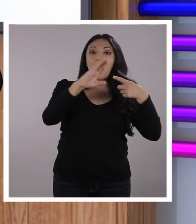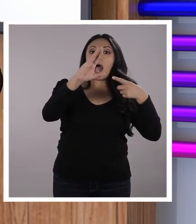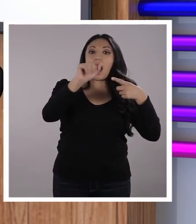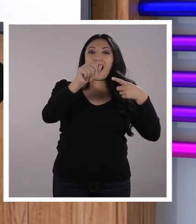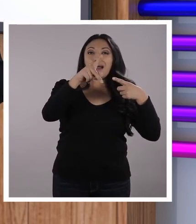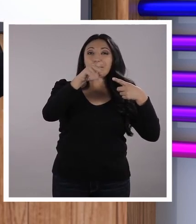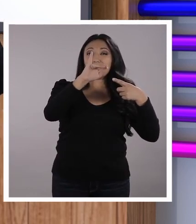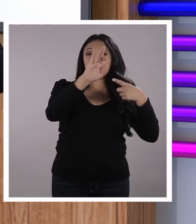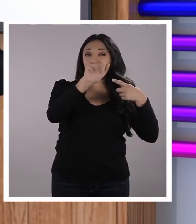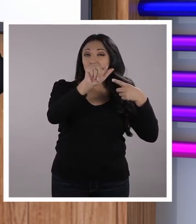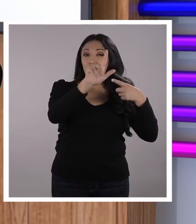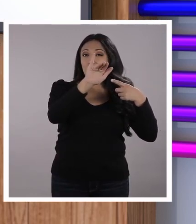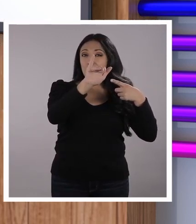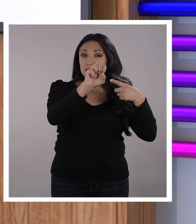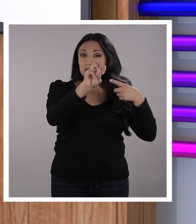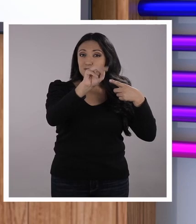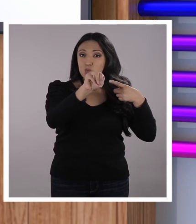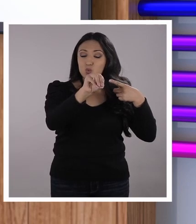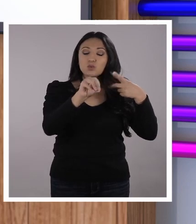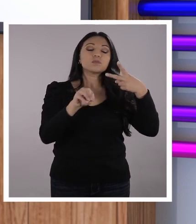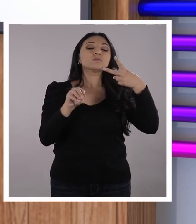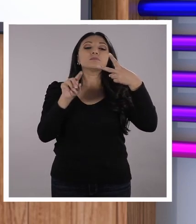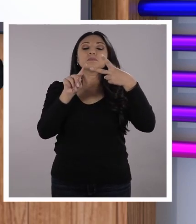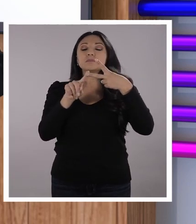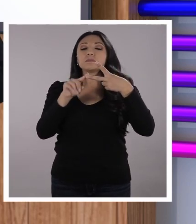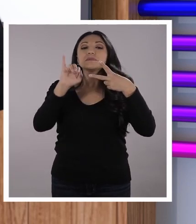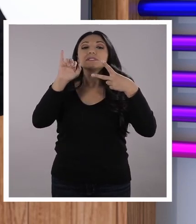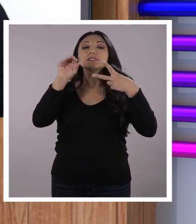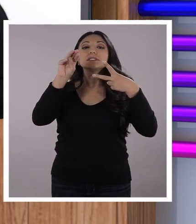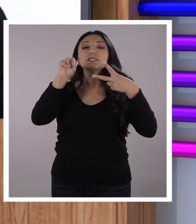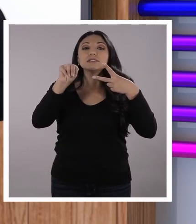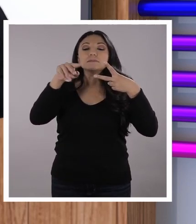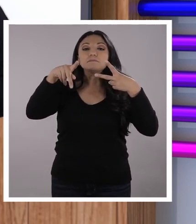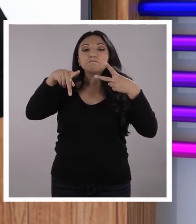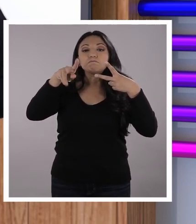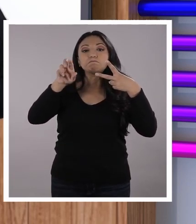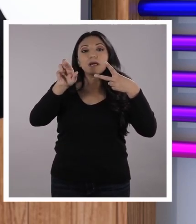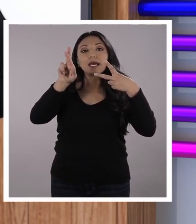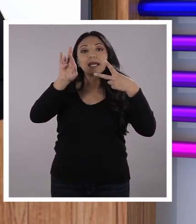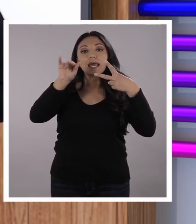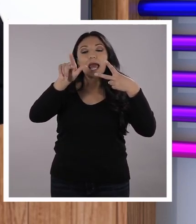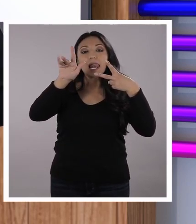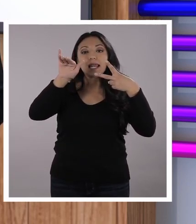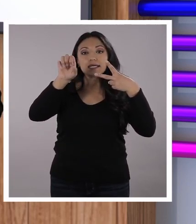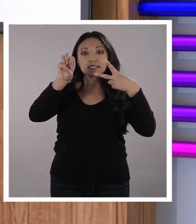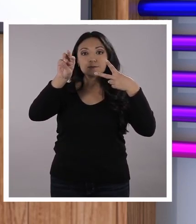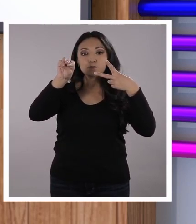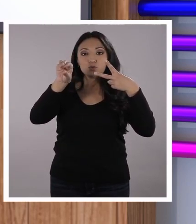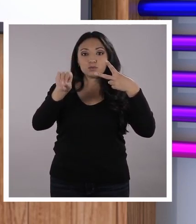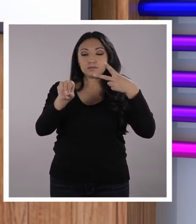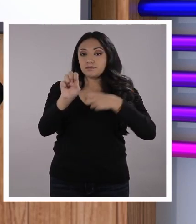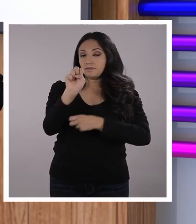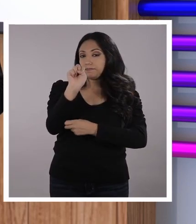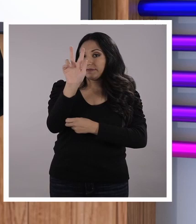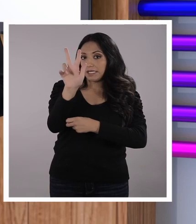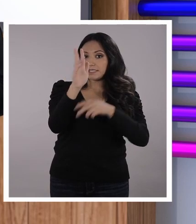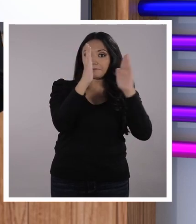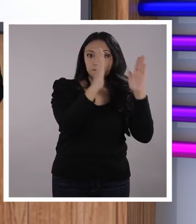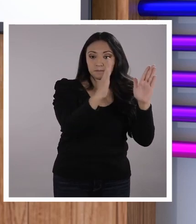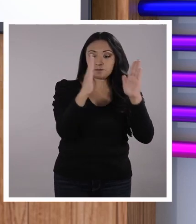Y vamos a aplicar esta rutina en esta temática. La rutina tiene tres partes.